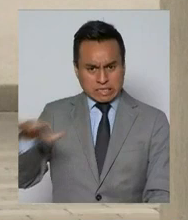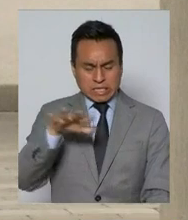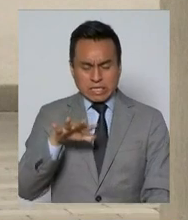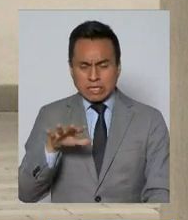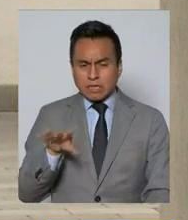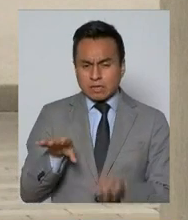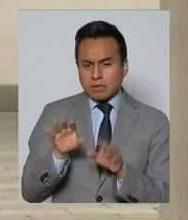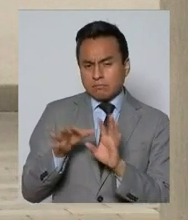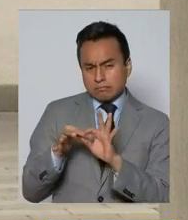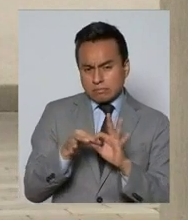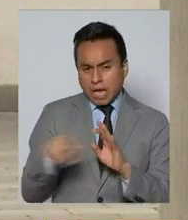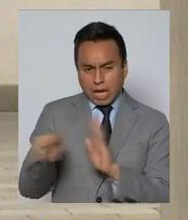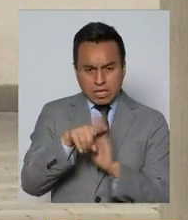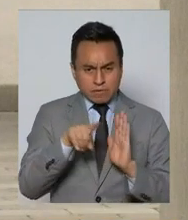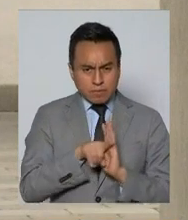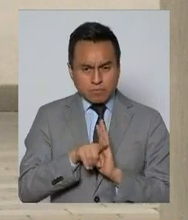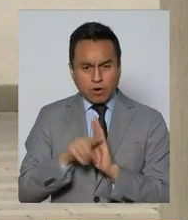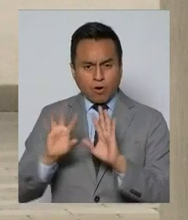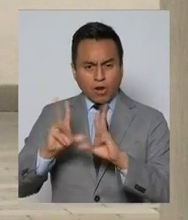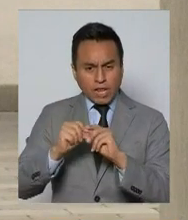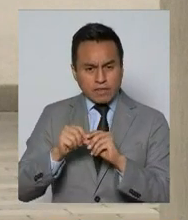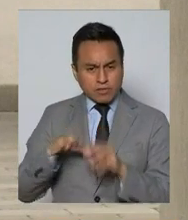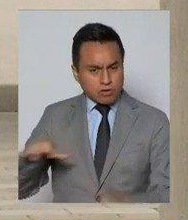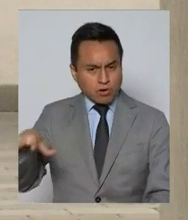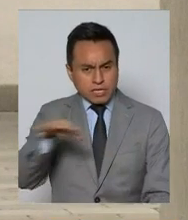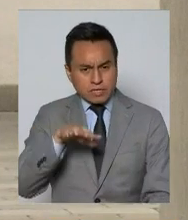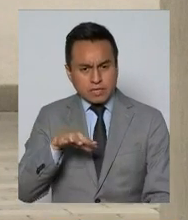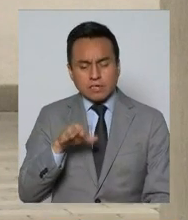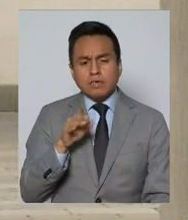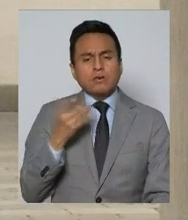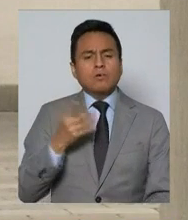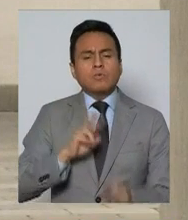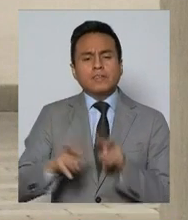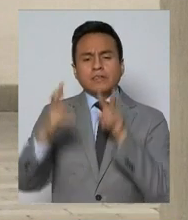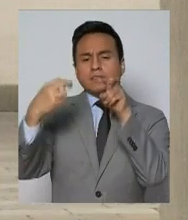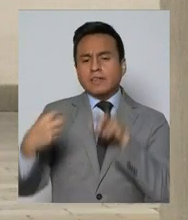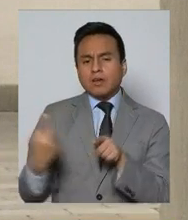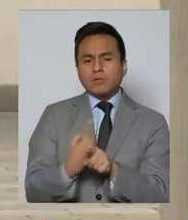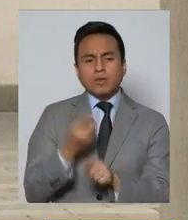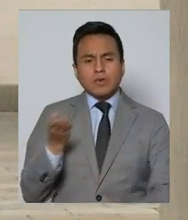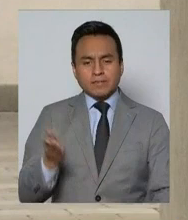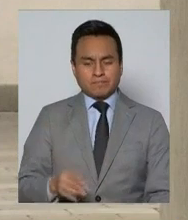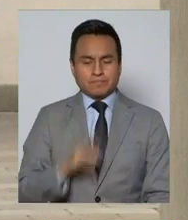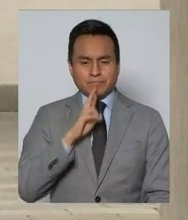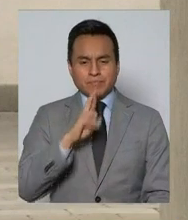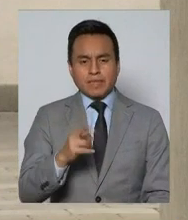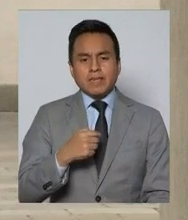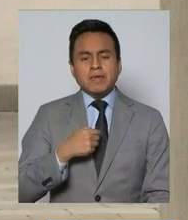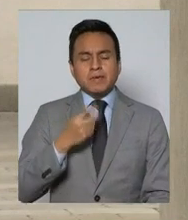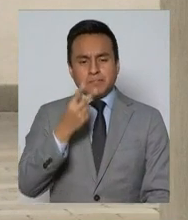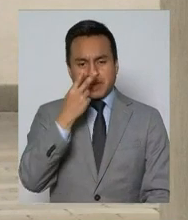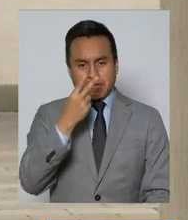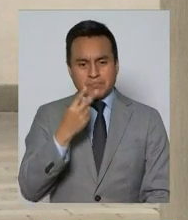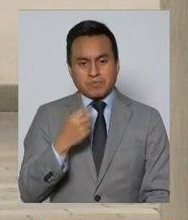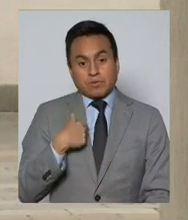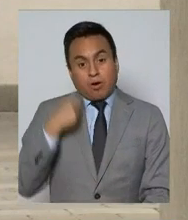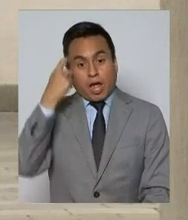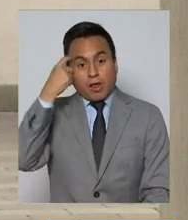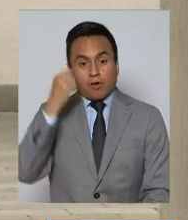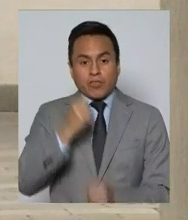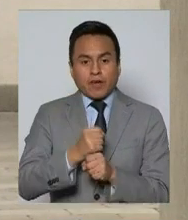de negativismo por parte de estas organizaciones? ¿Y cómo va a sentarse a conversar con ellas? Mira, yo creo en un